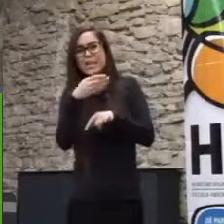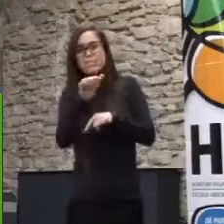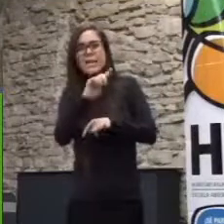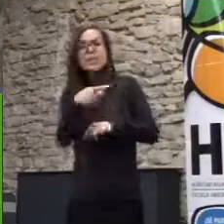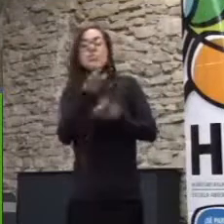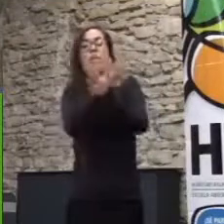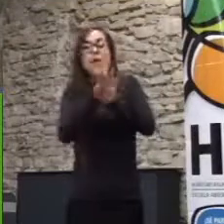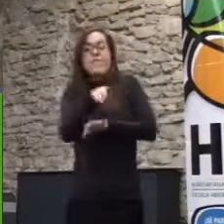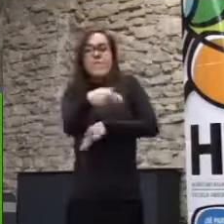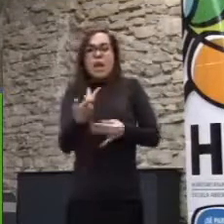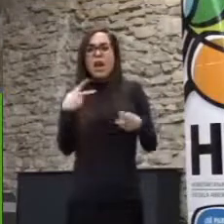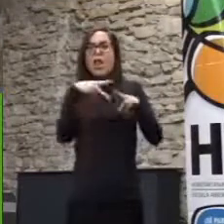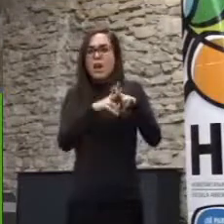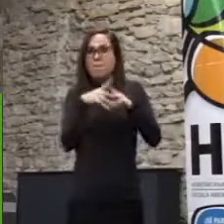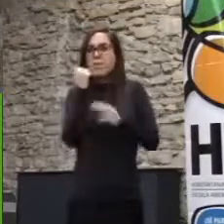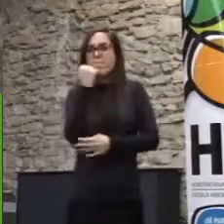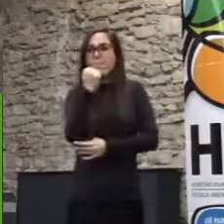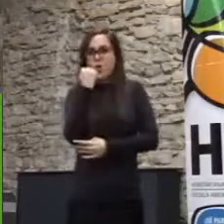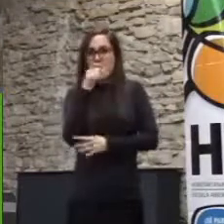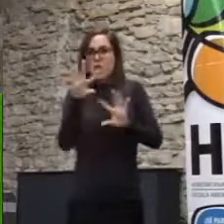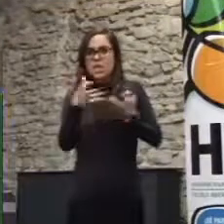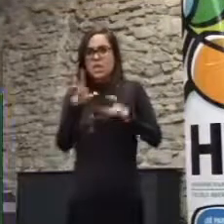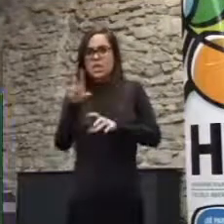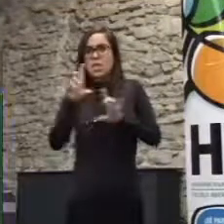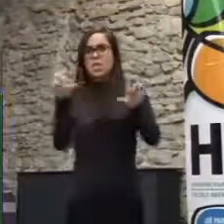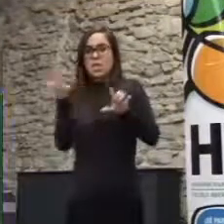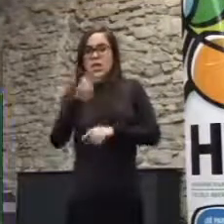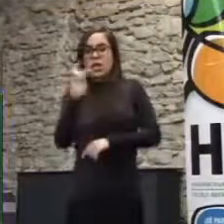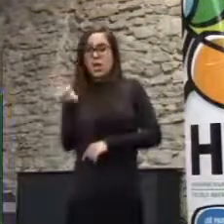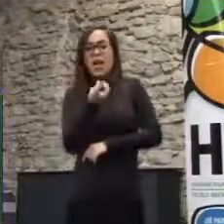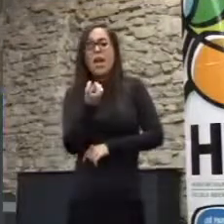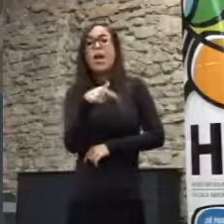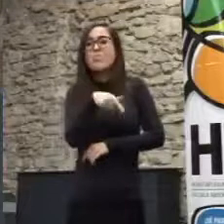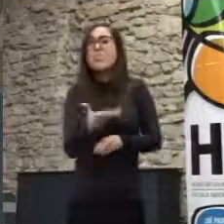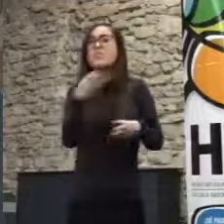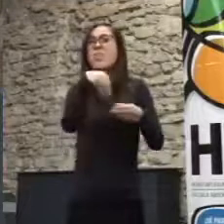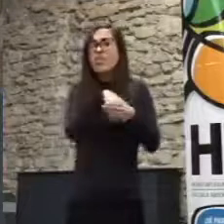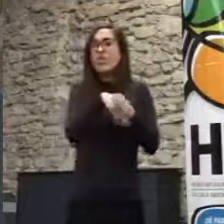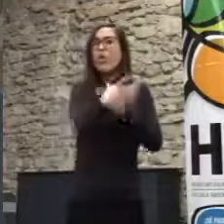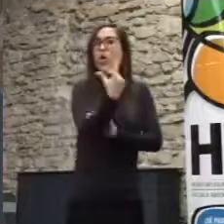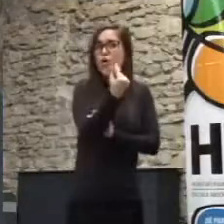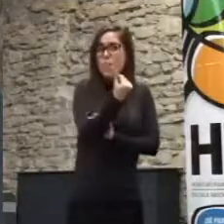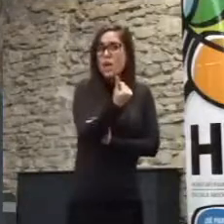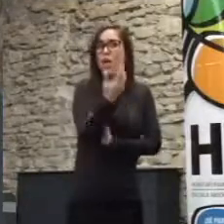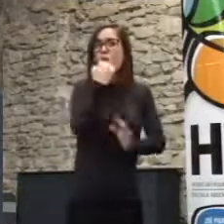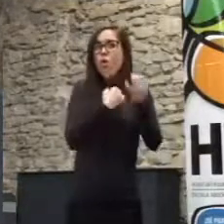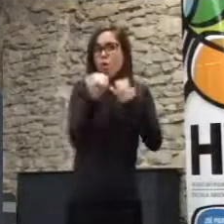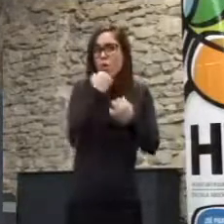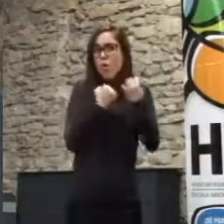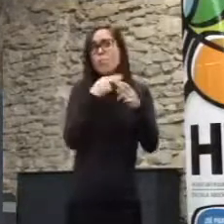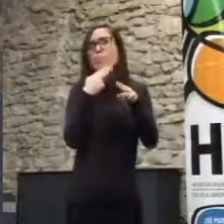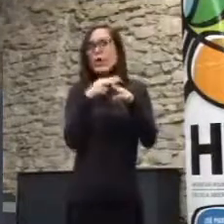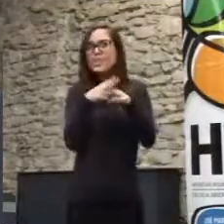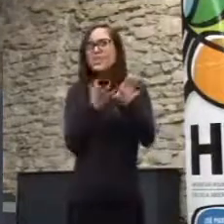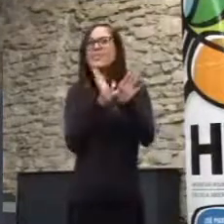por supuesto. La realidad mediática está interferida por los poderes económicos, los poderes políticos, y eso tiene que